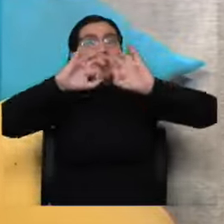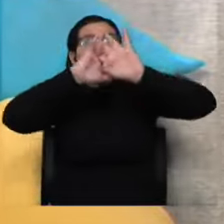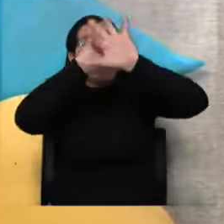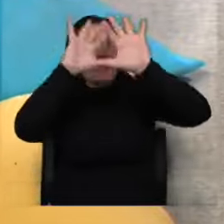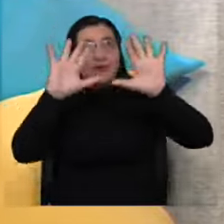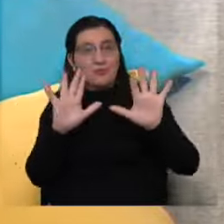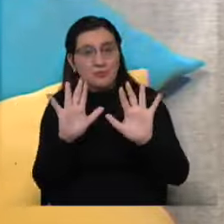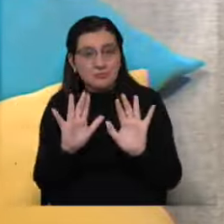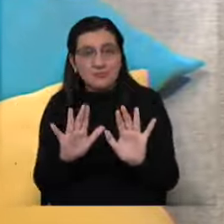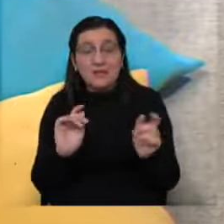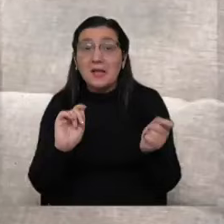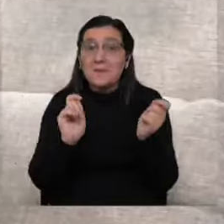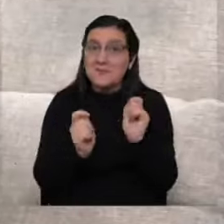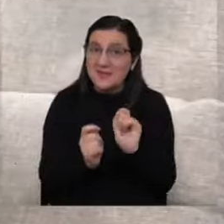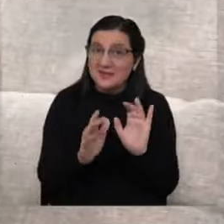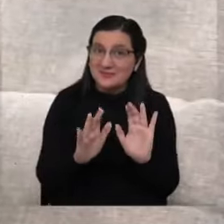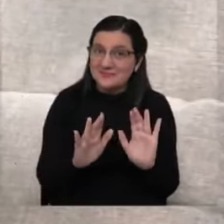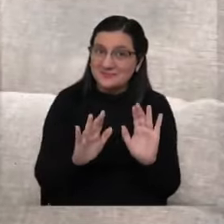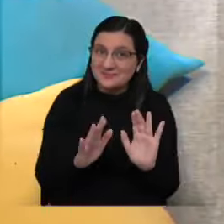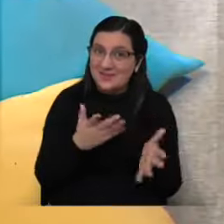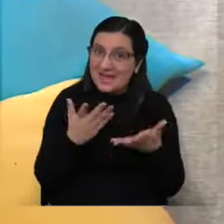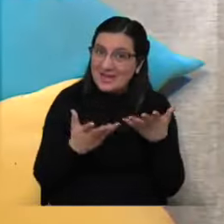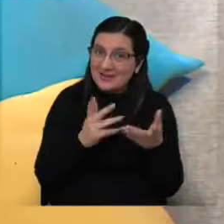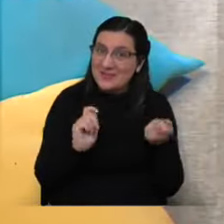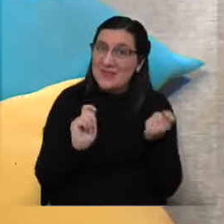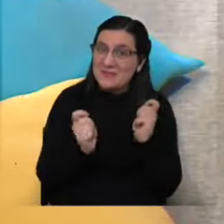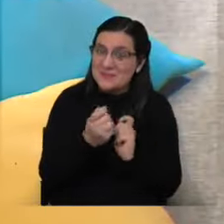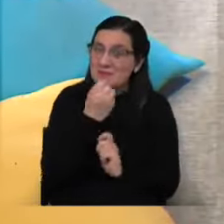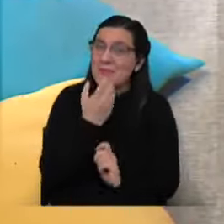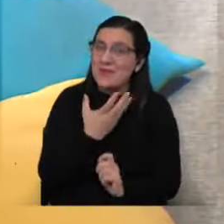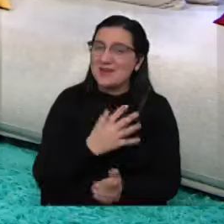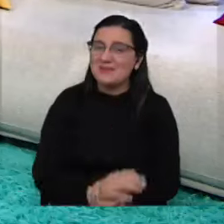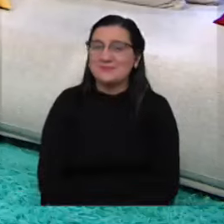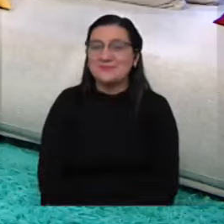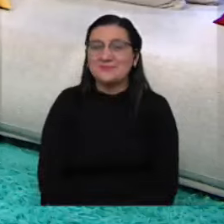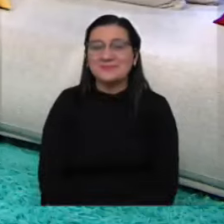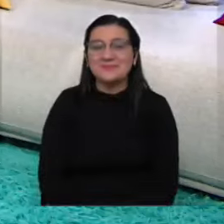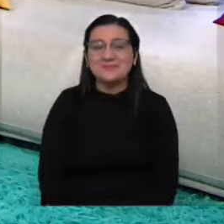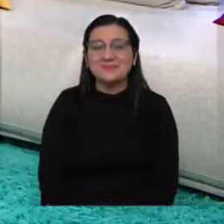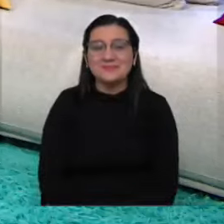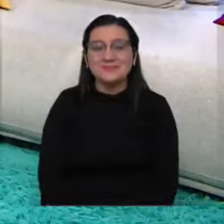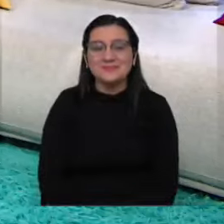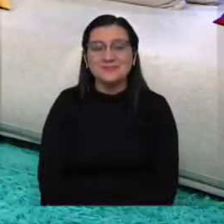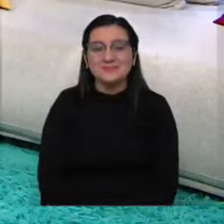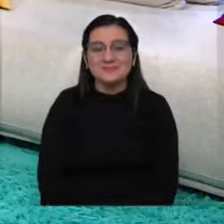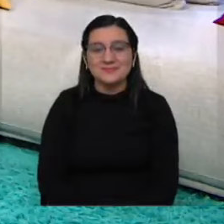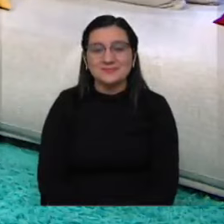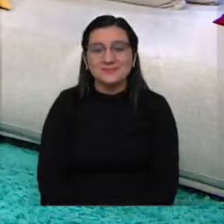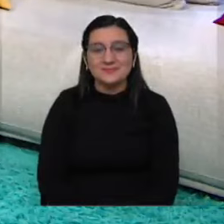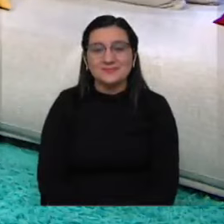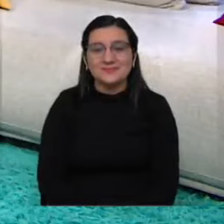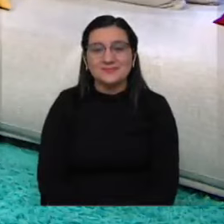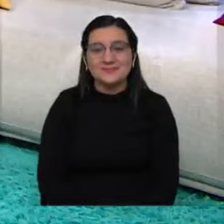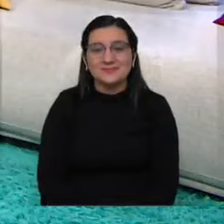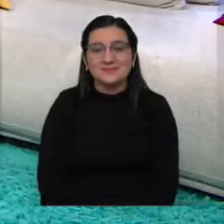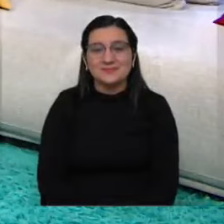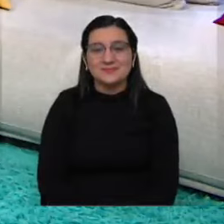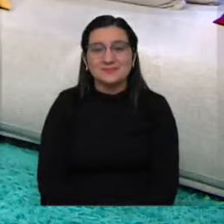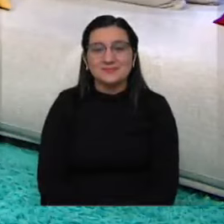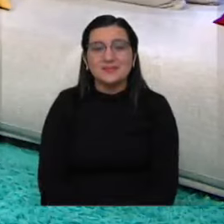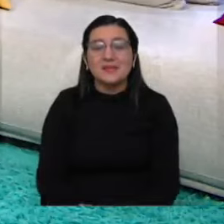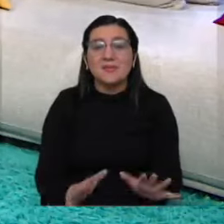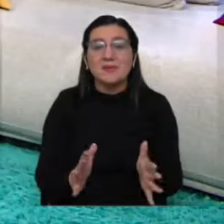de que está cambiando Ay por favor algo está cambiando y eso está buenísimo falta menos falta menos Fito gal quedó quedó se le saltó